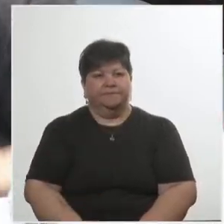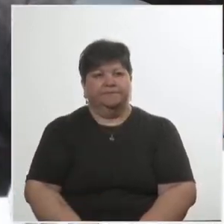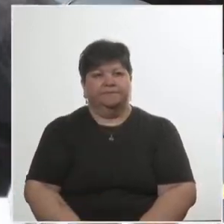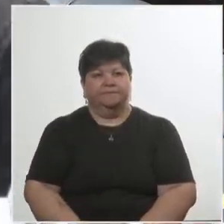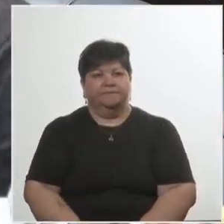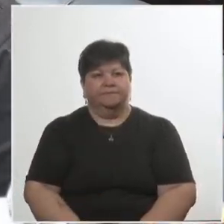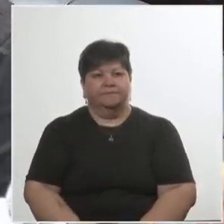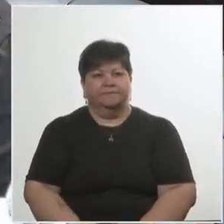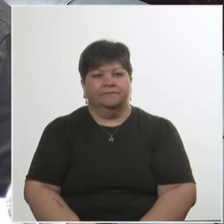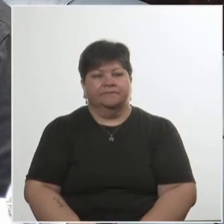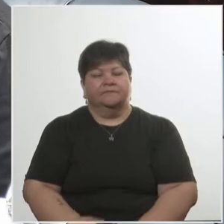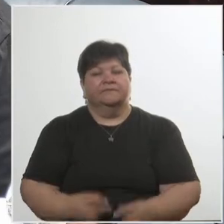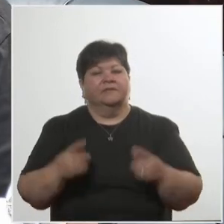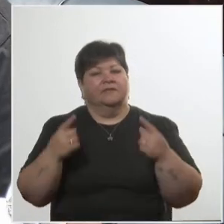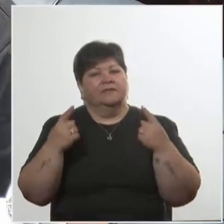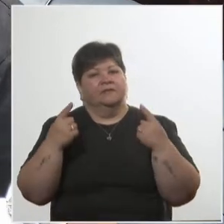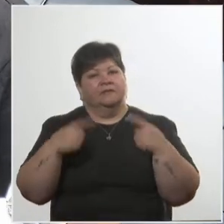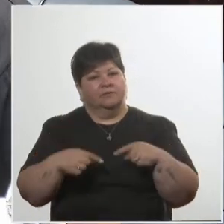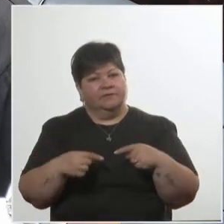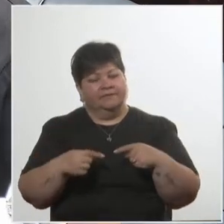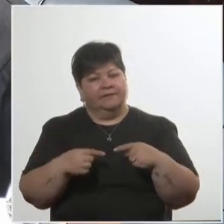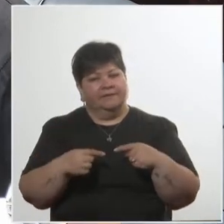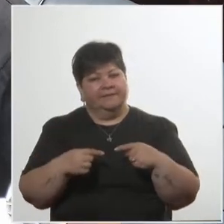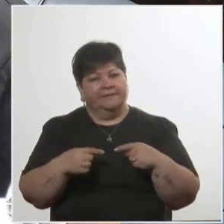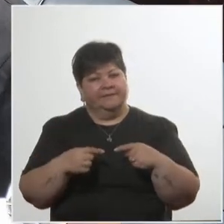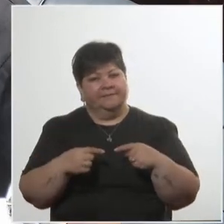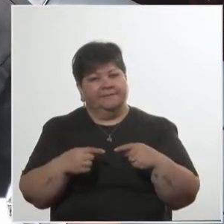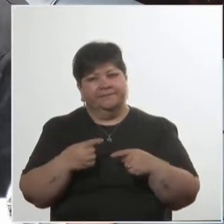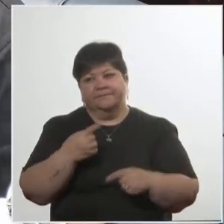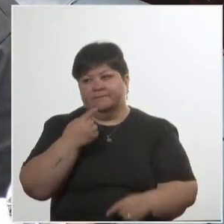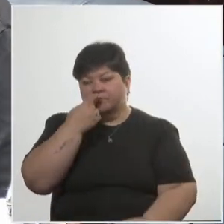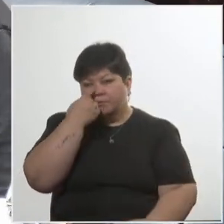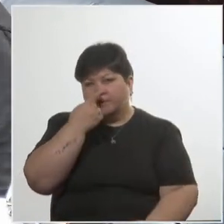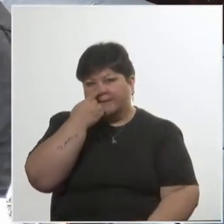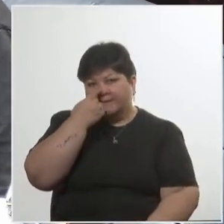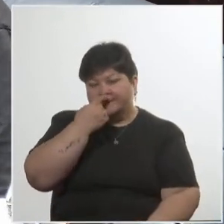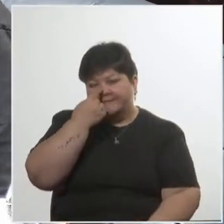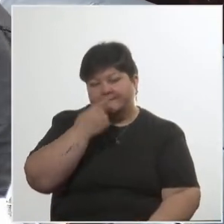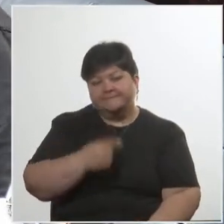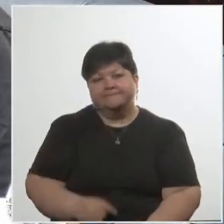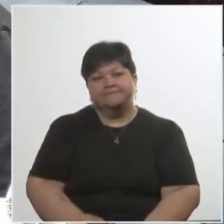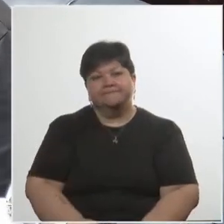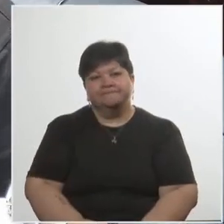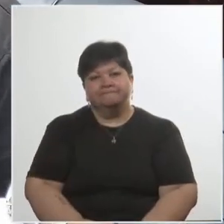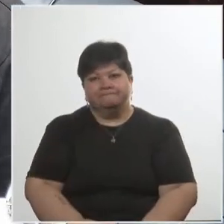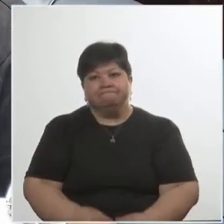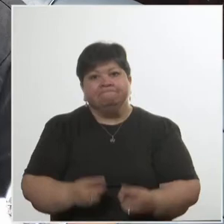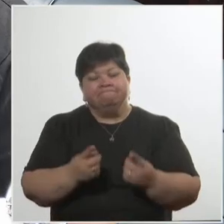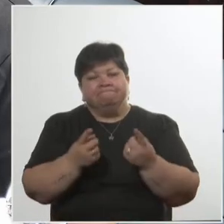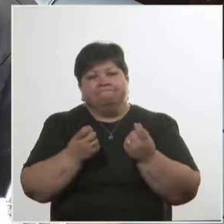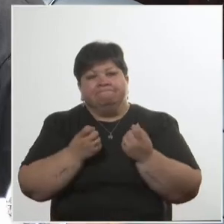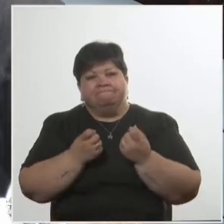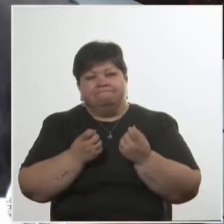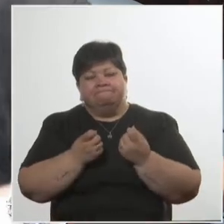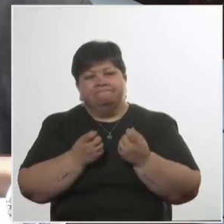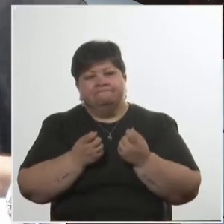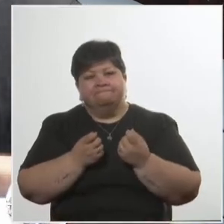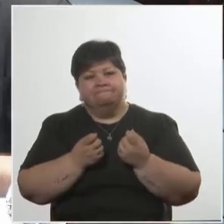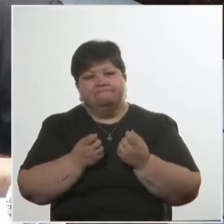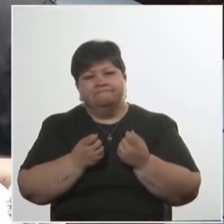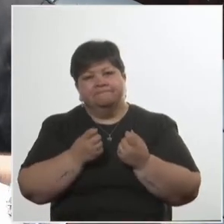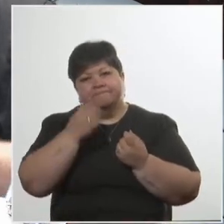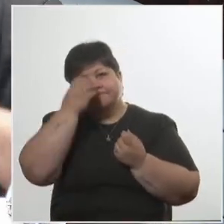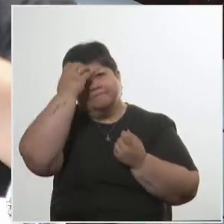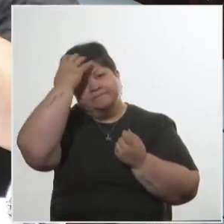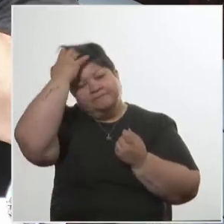carrera es un debate interesante y necesario seguramente